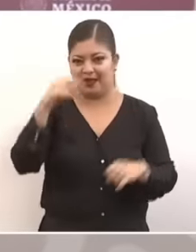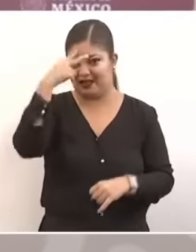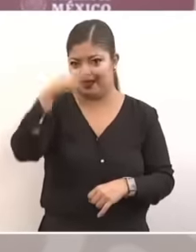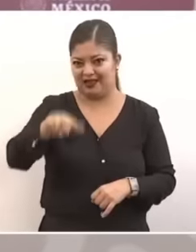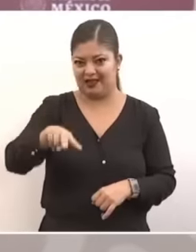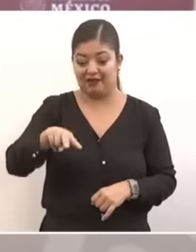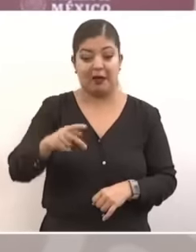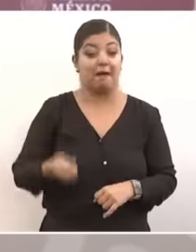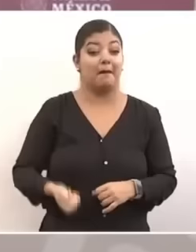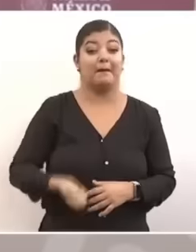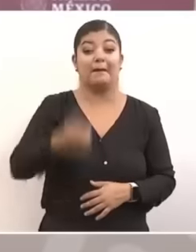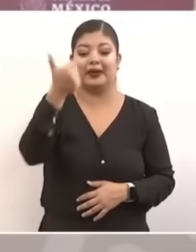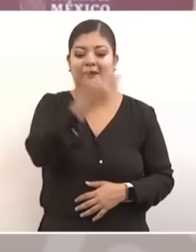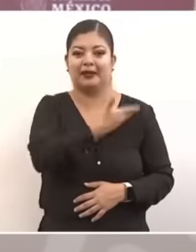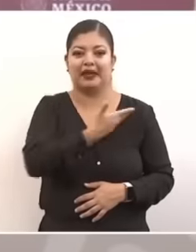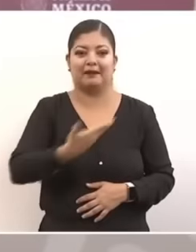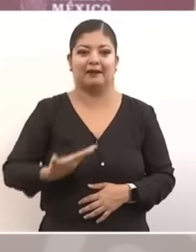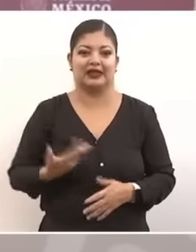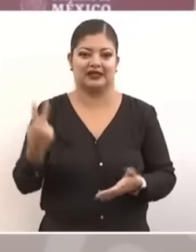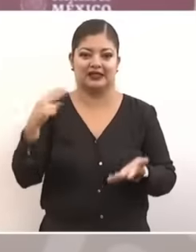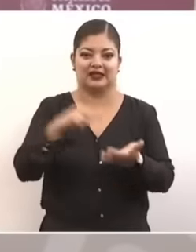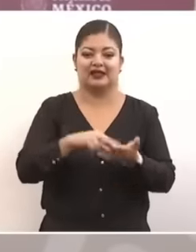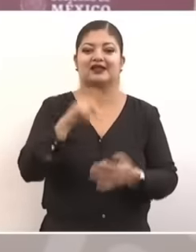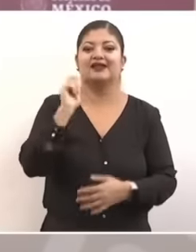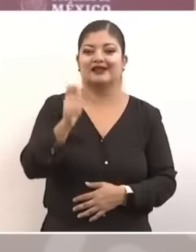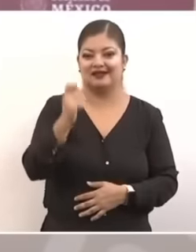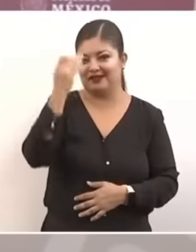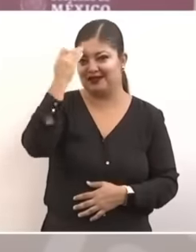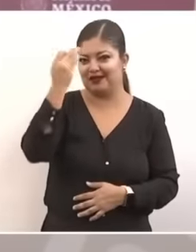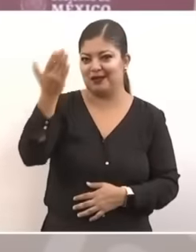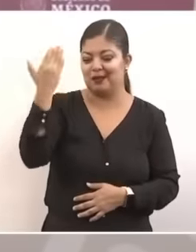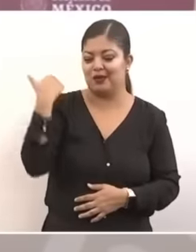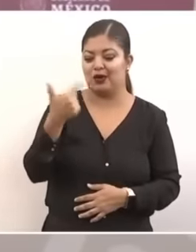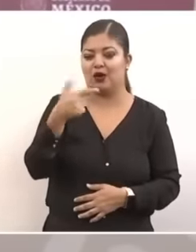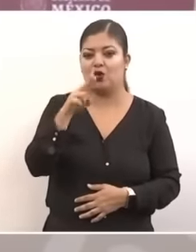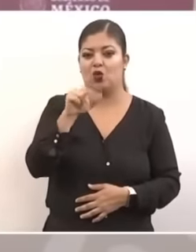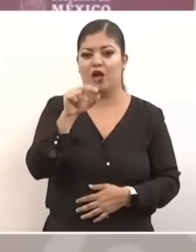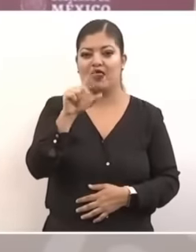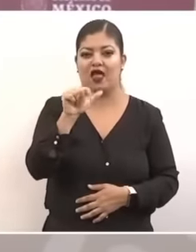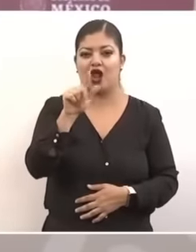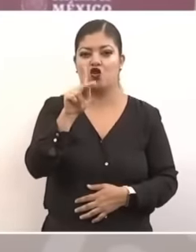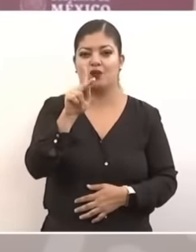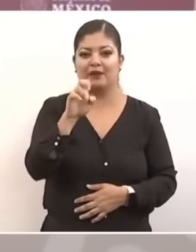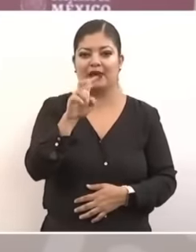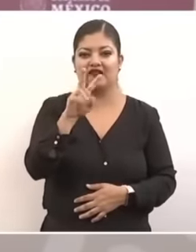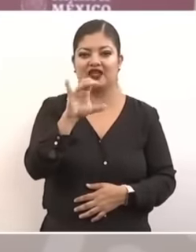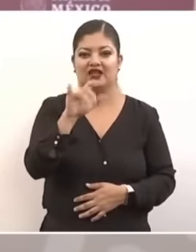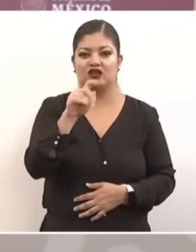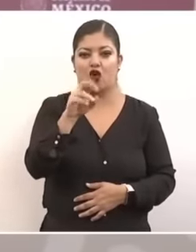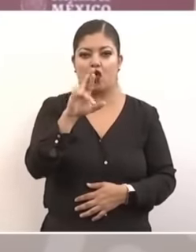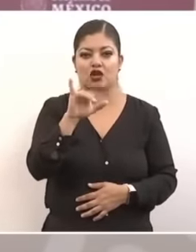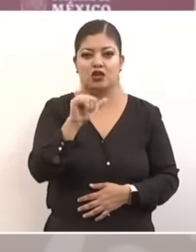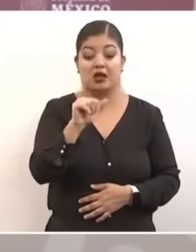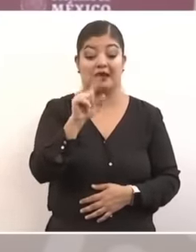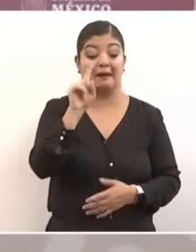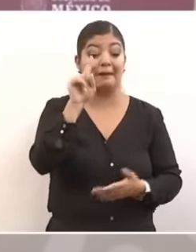el primer presidente, Guadalupe Victoria, el primer presidente,